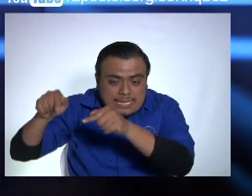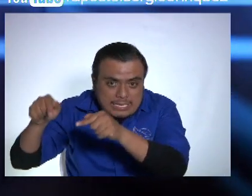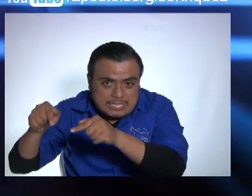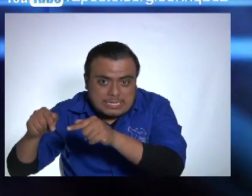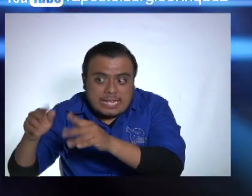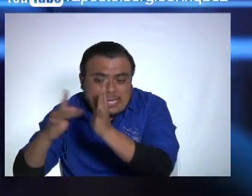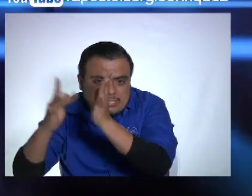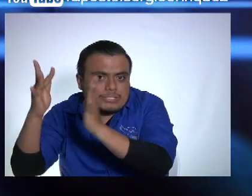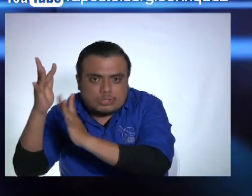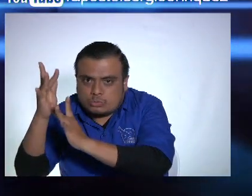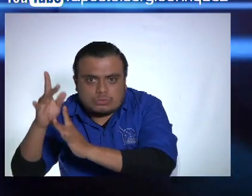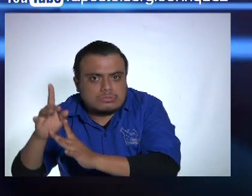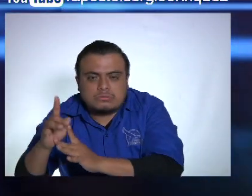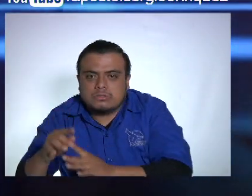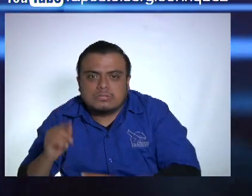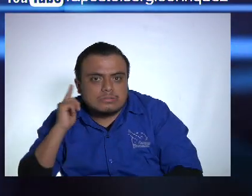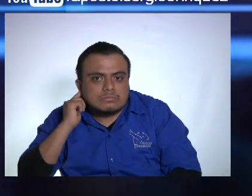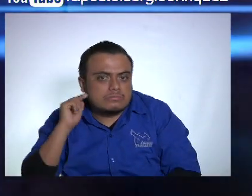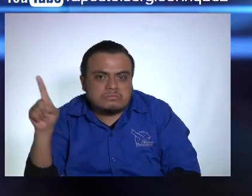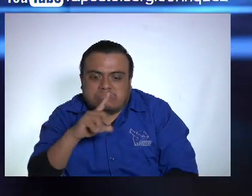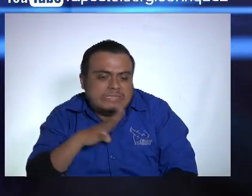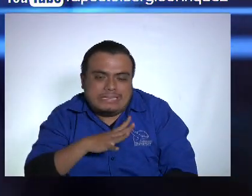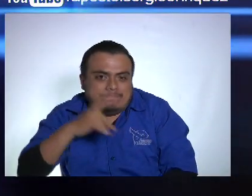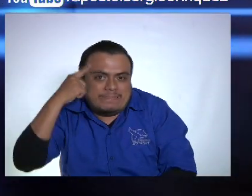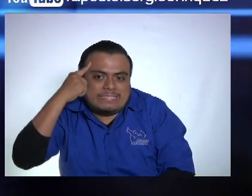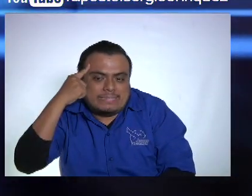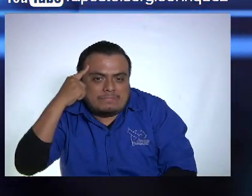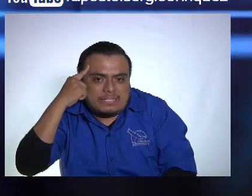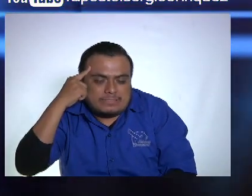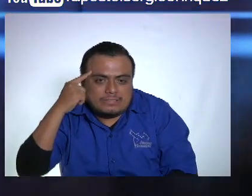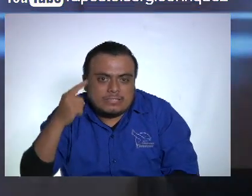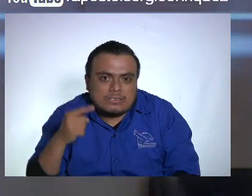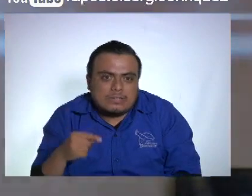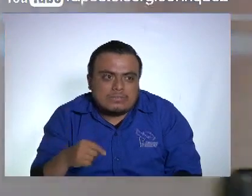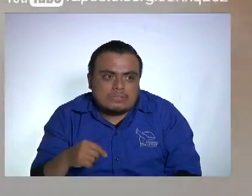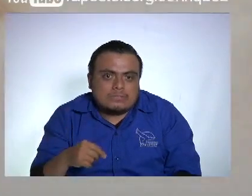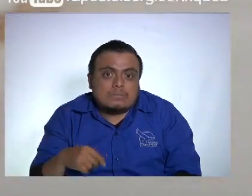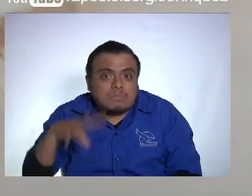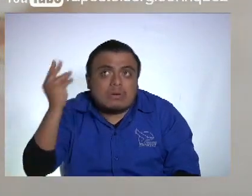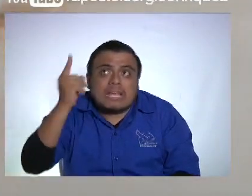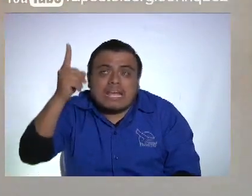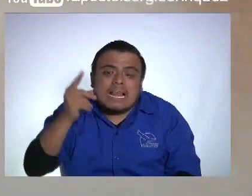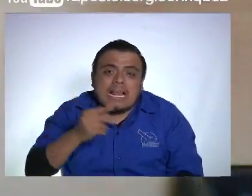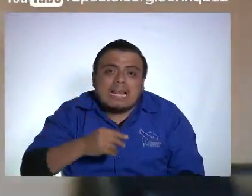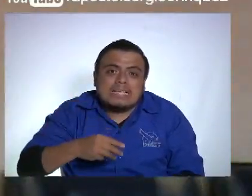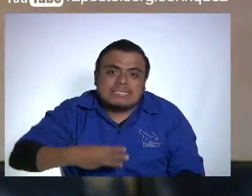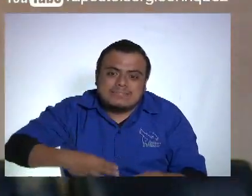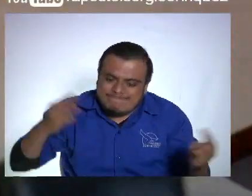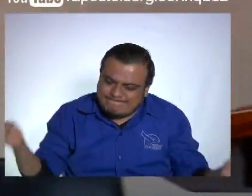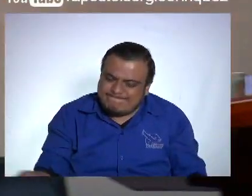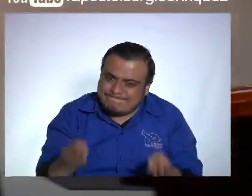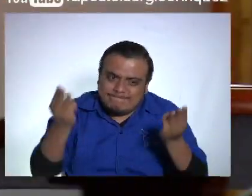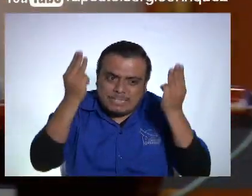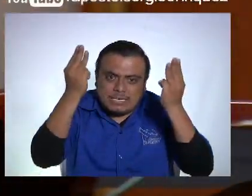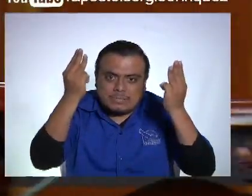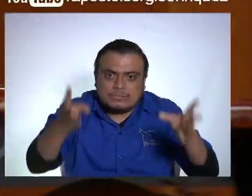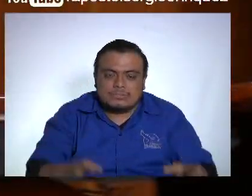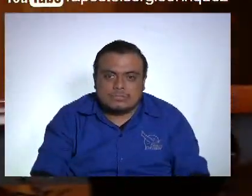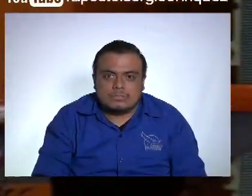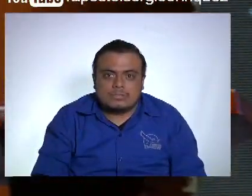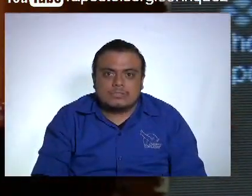Señores. No existe el pensamiento humano. Para Él existe lo sobrenatural, los milagros y todo.